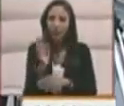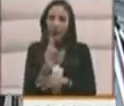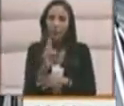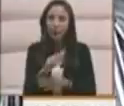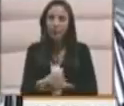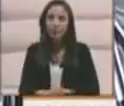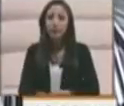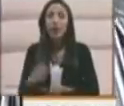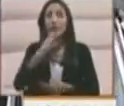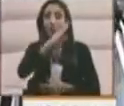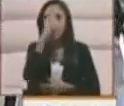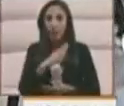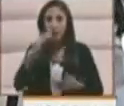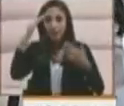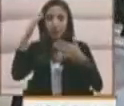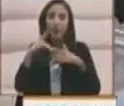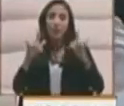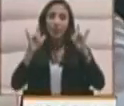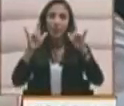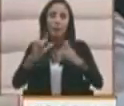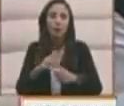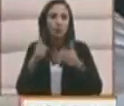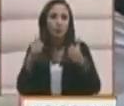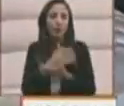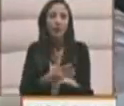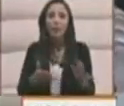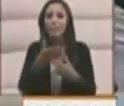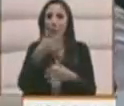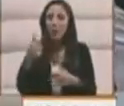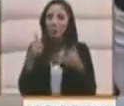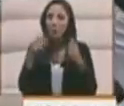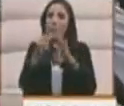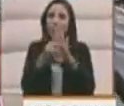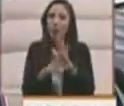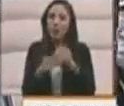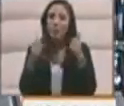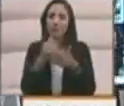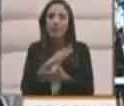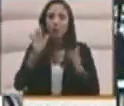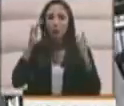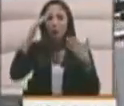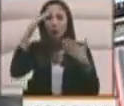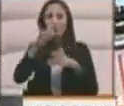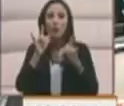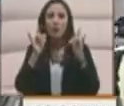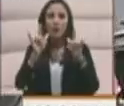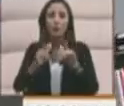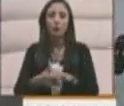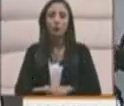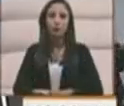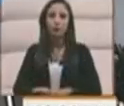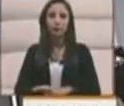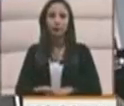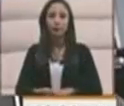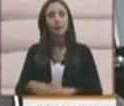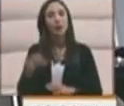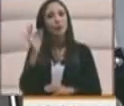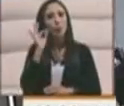De Brasil, camarada, te quiero mucho, lo mejor. Esto lo dice la doctora Inmaculada Rivera Márquez. Saludo a ti, doctora, allá